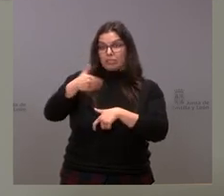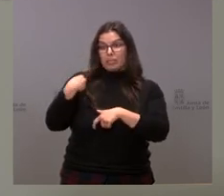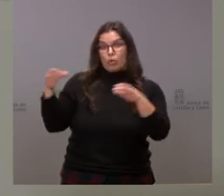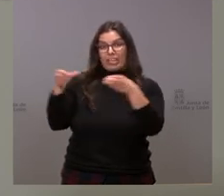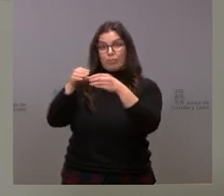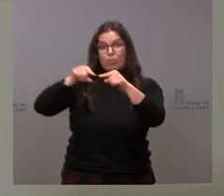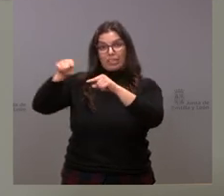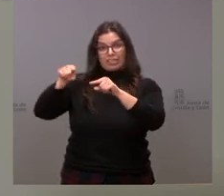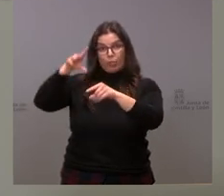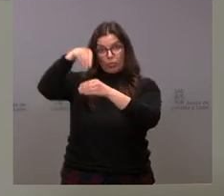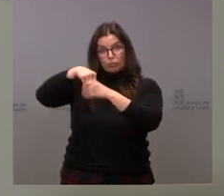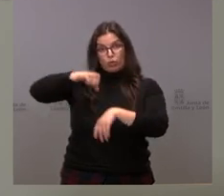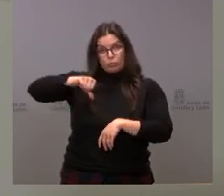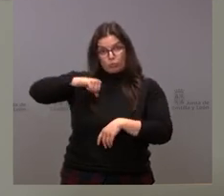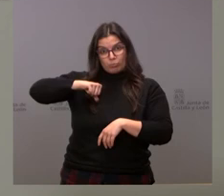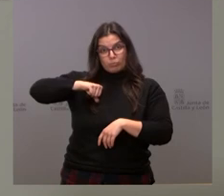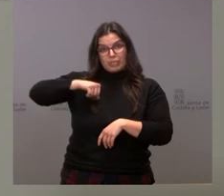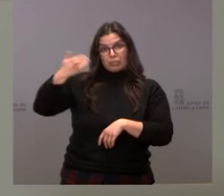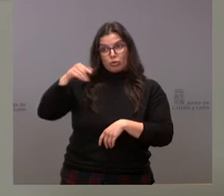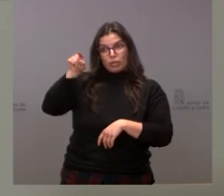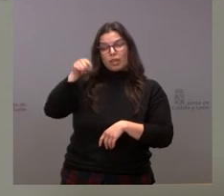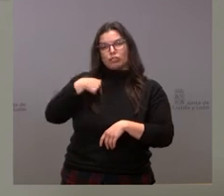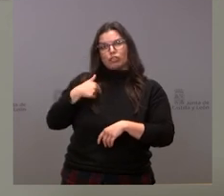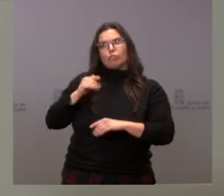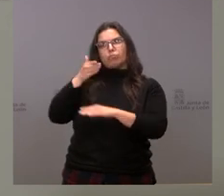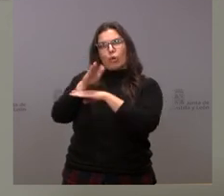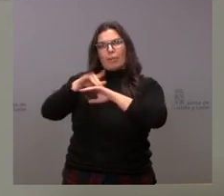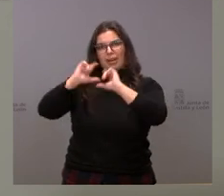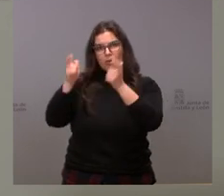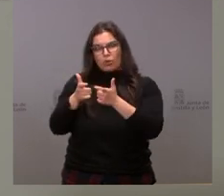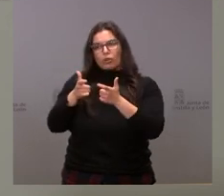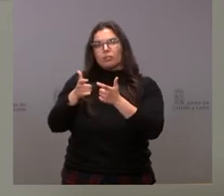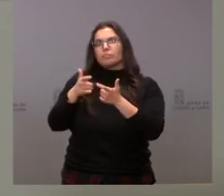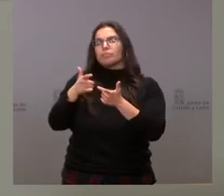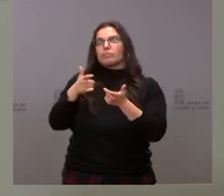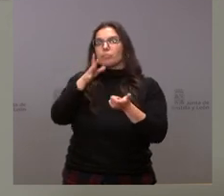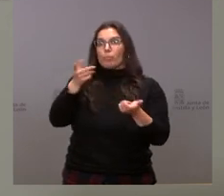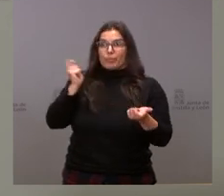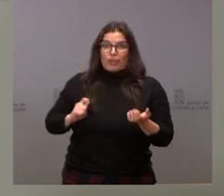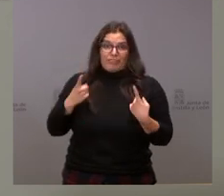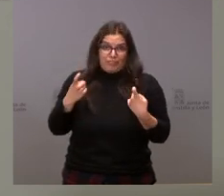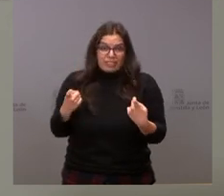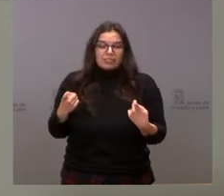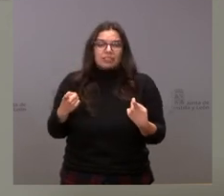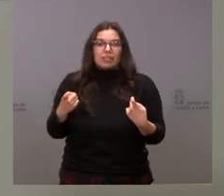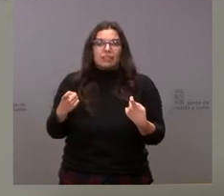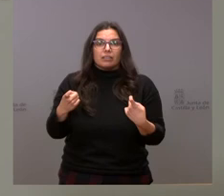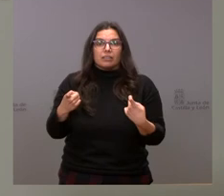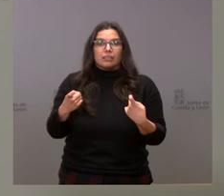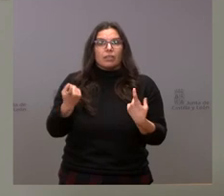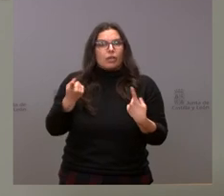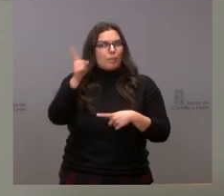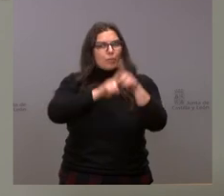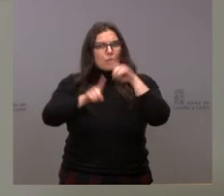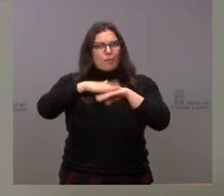de de soria si hay un déficit de personal evidentemente no existe ningún problema